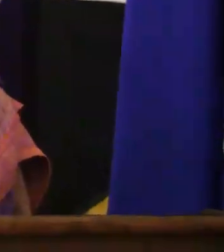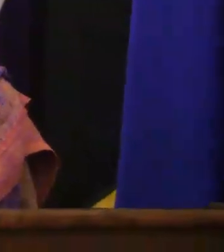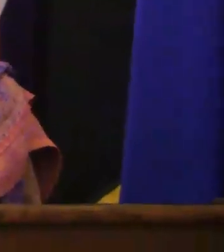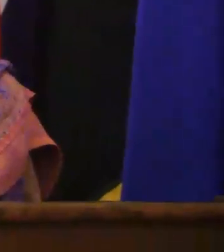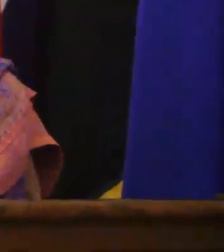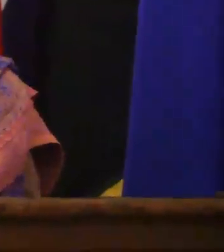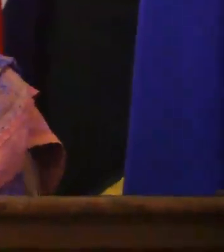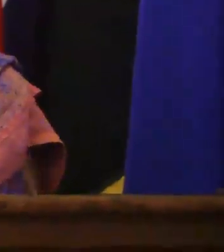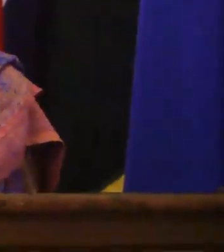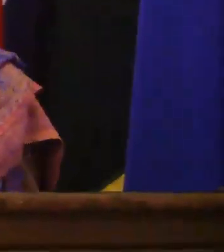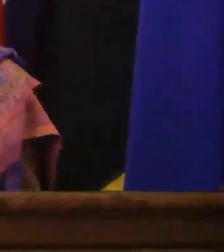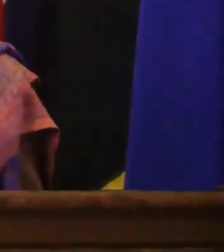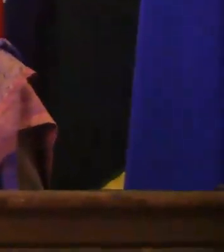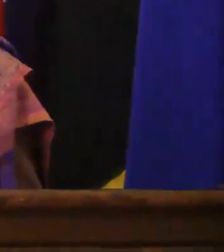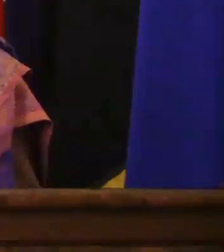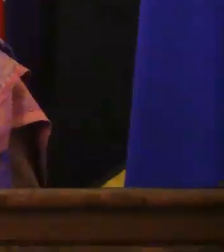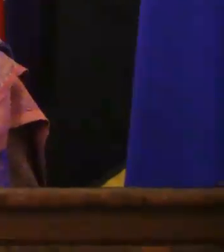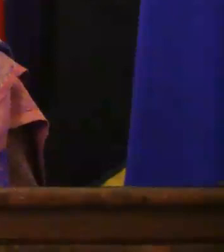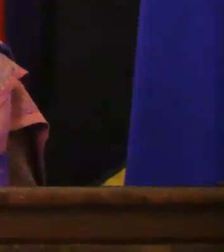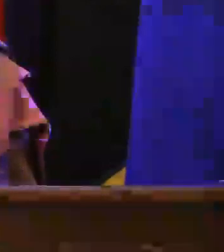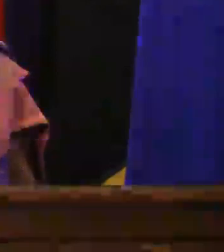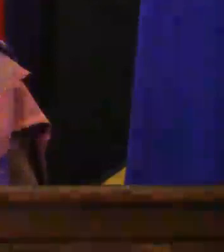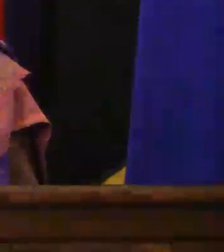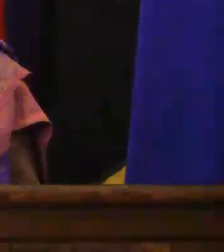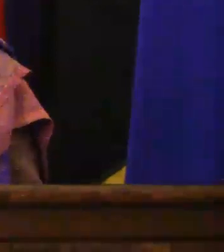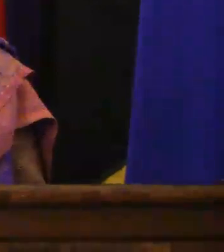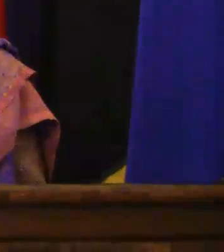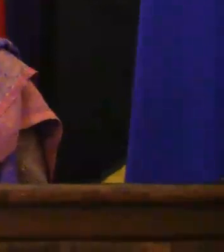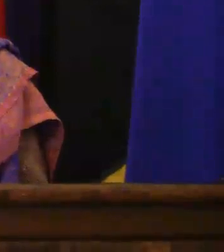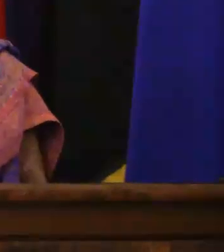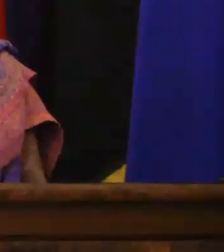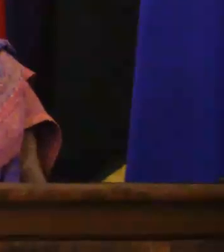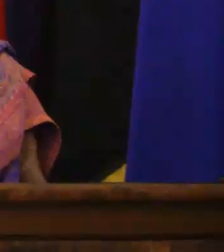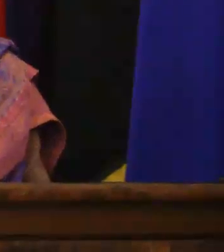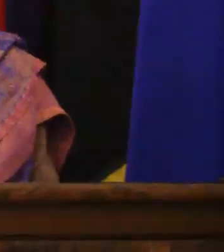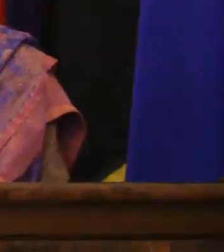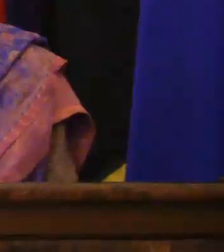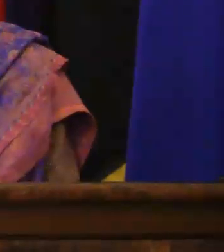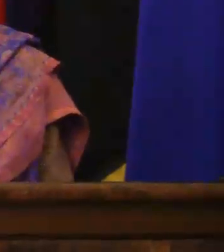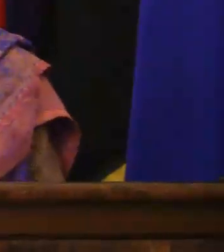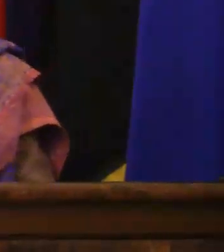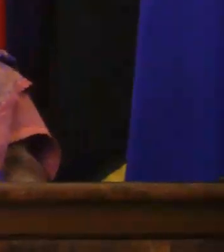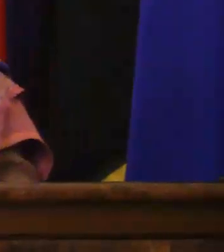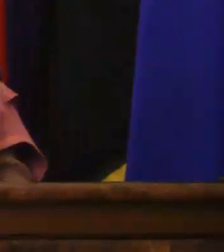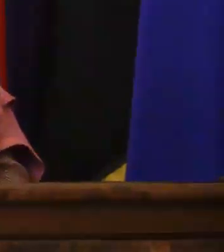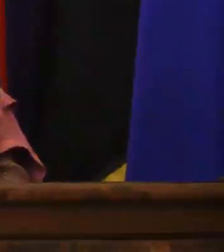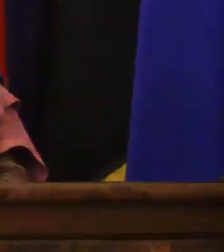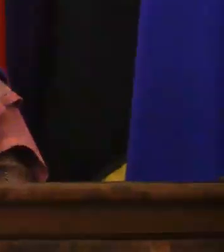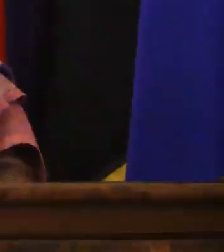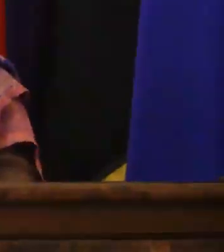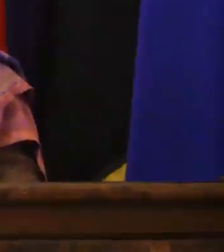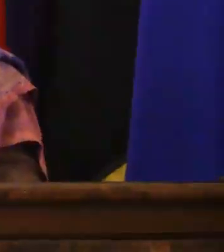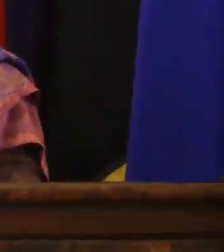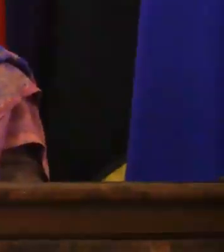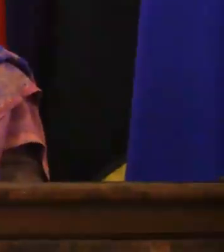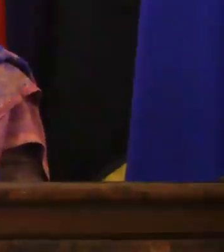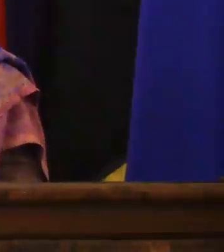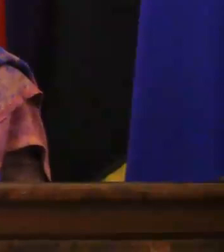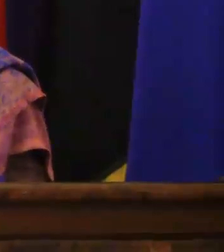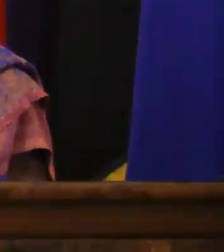quiero recoger algunas de las cosas que ustedes han dicho, pero como ha sido esto tan rico, va a ser